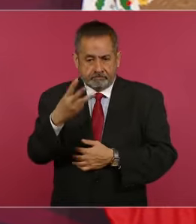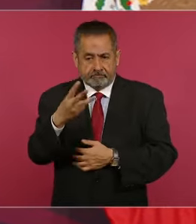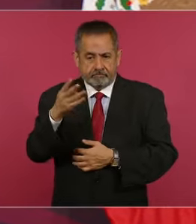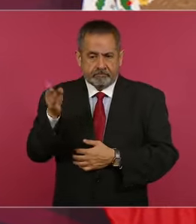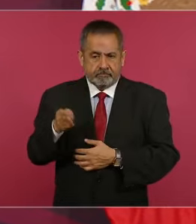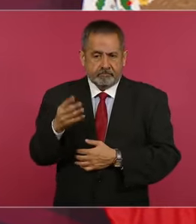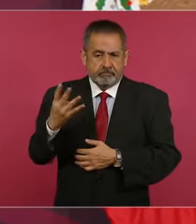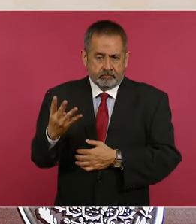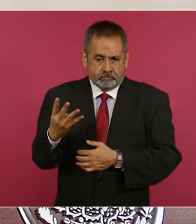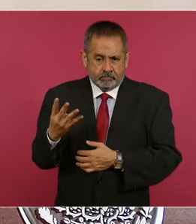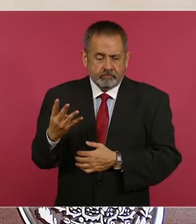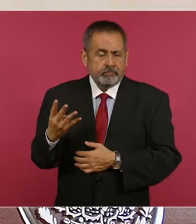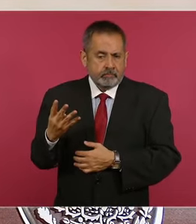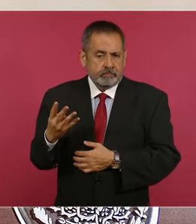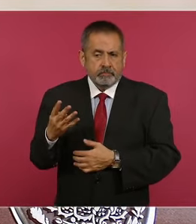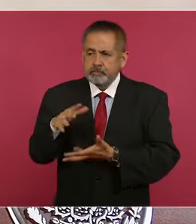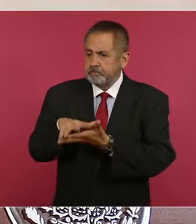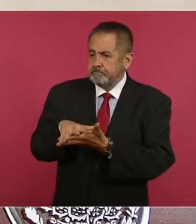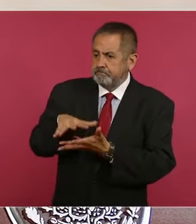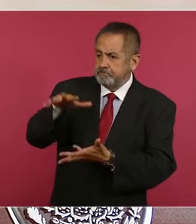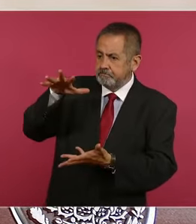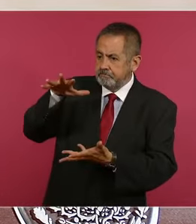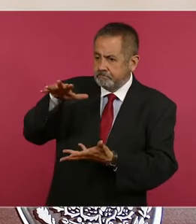no simple, sino calificada.